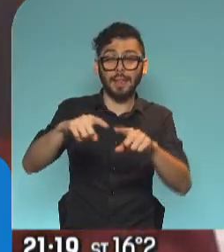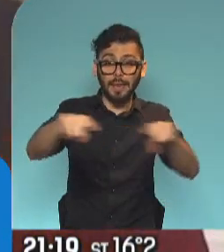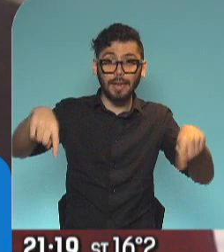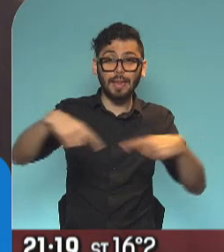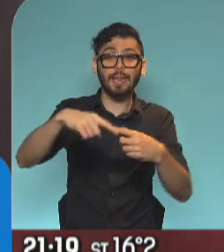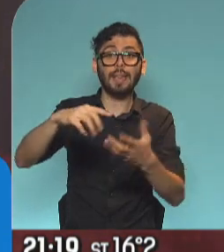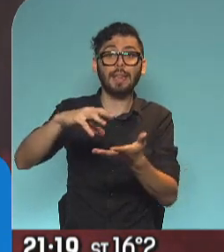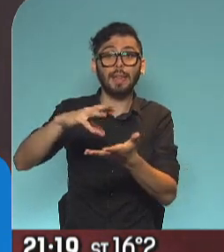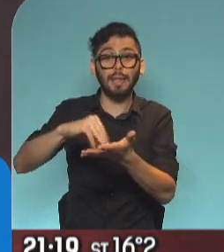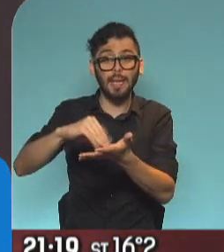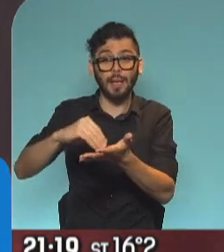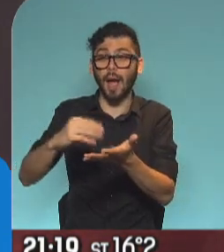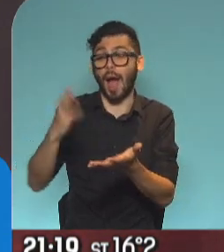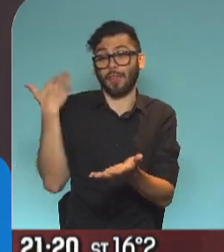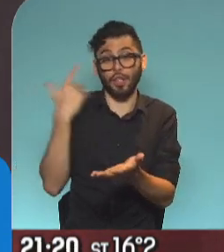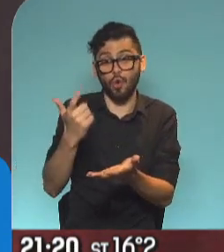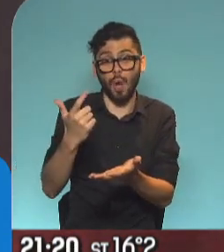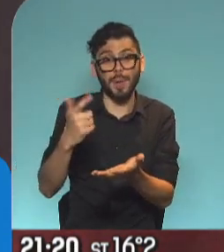algo que hasta hoy no existía, y poder